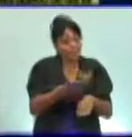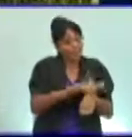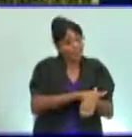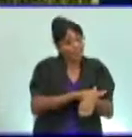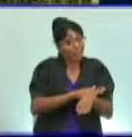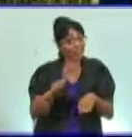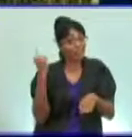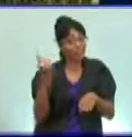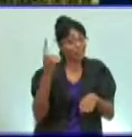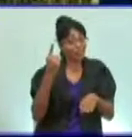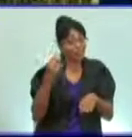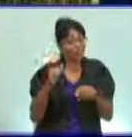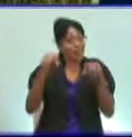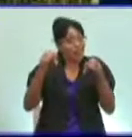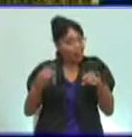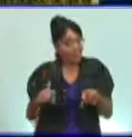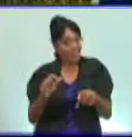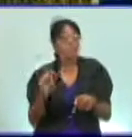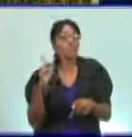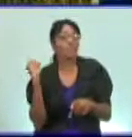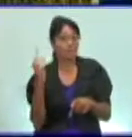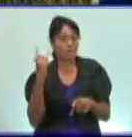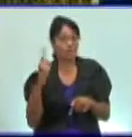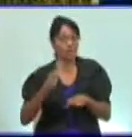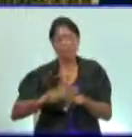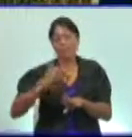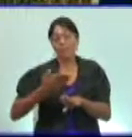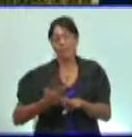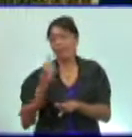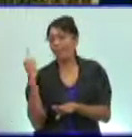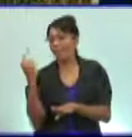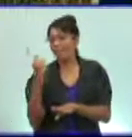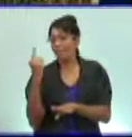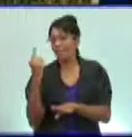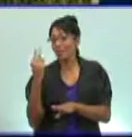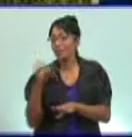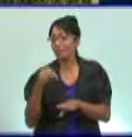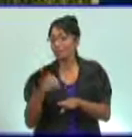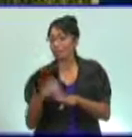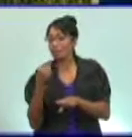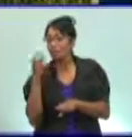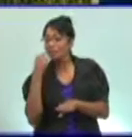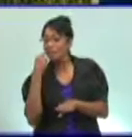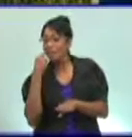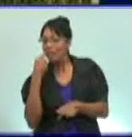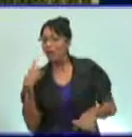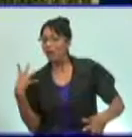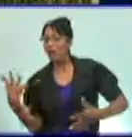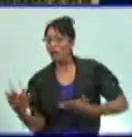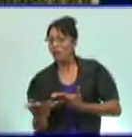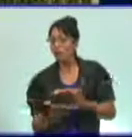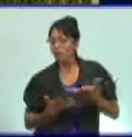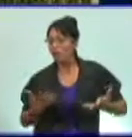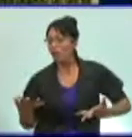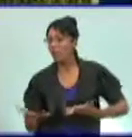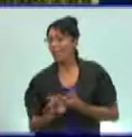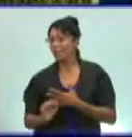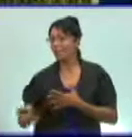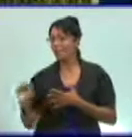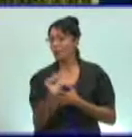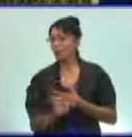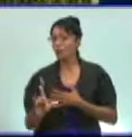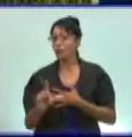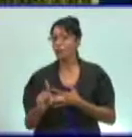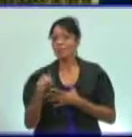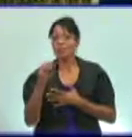ciclón y después del ciclón. Siendo esto el reflejo de la interacción social. Estas fases hay que tener en